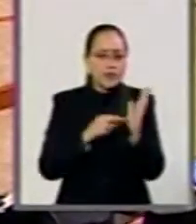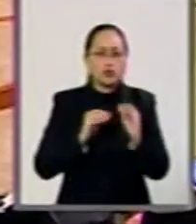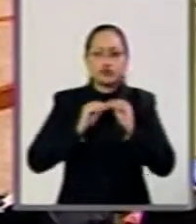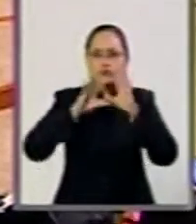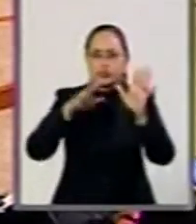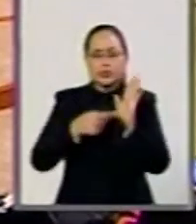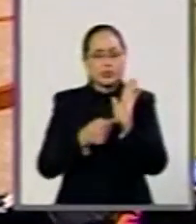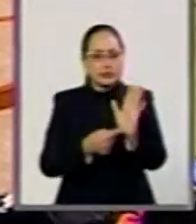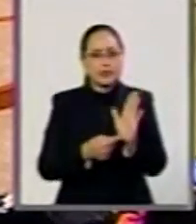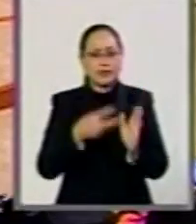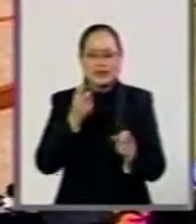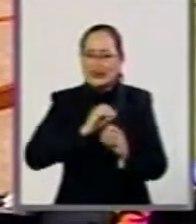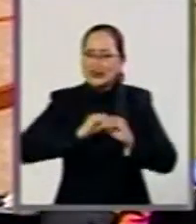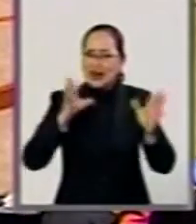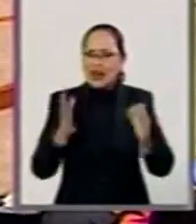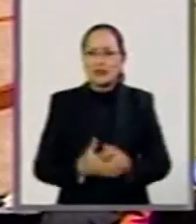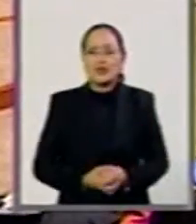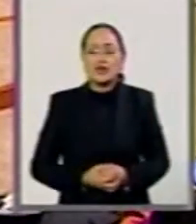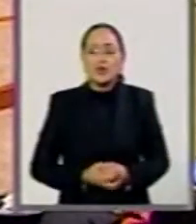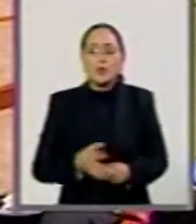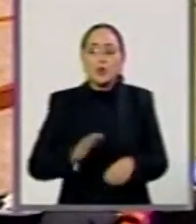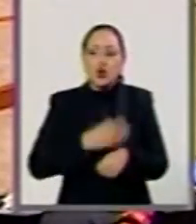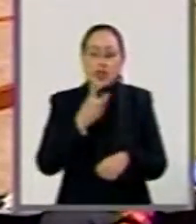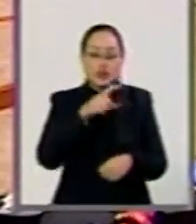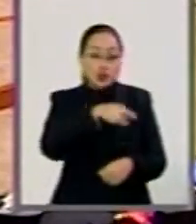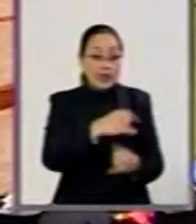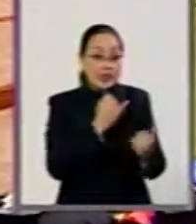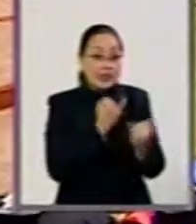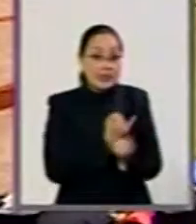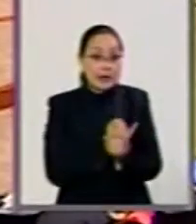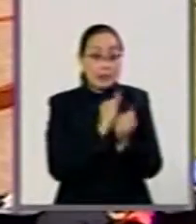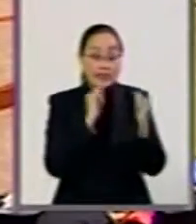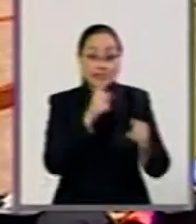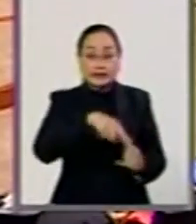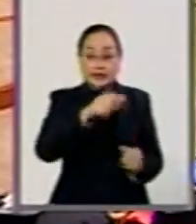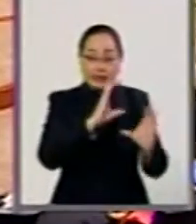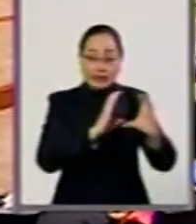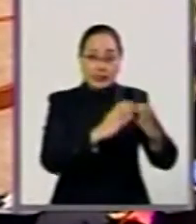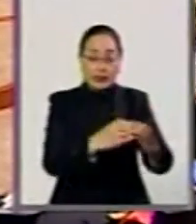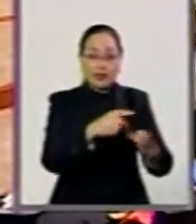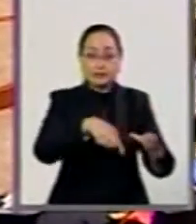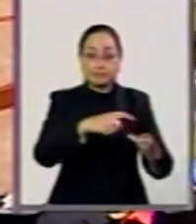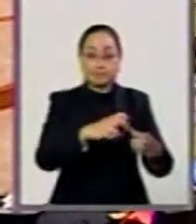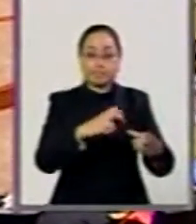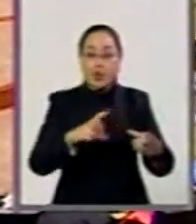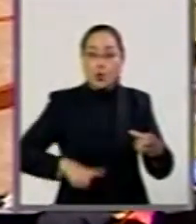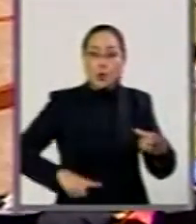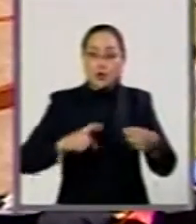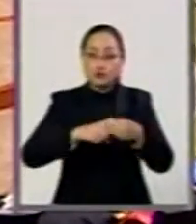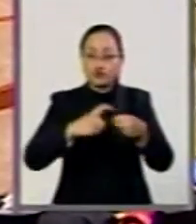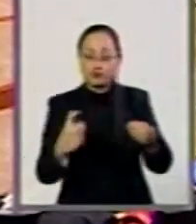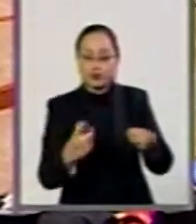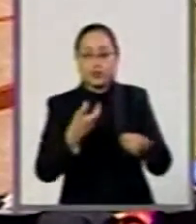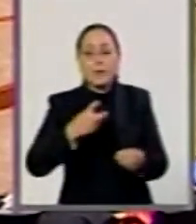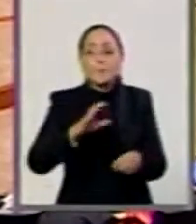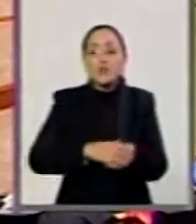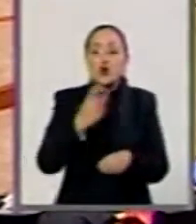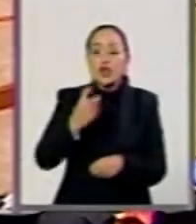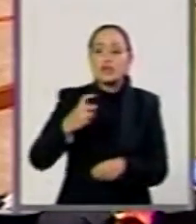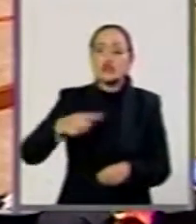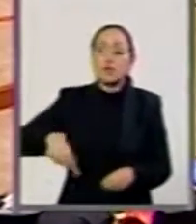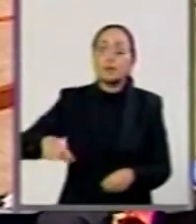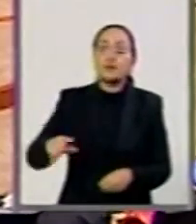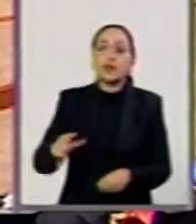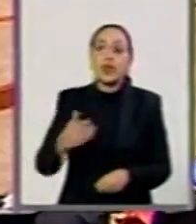supuesto. Por eso ese instituto es autónomo y por eso este poder, el legislativo, está en todo su derecho a